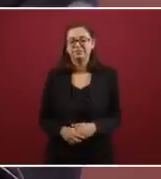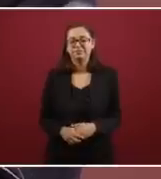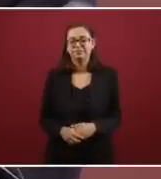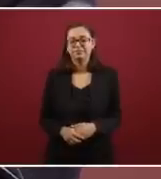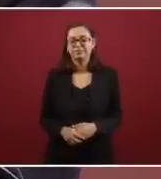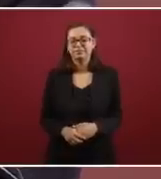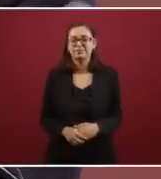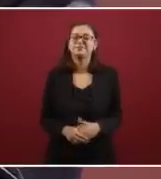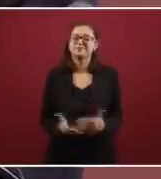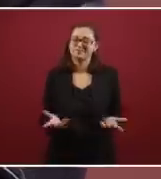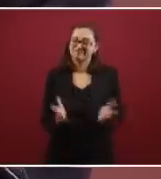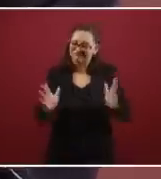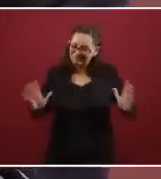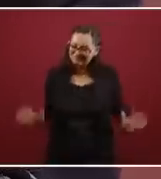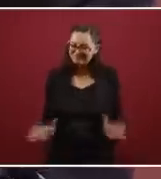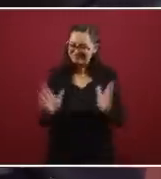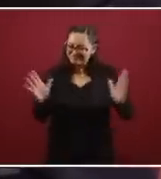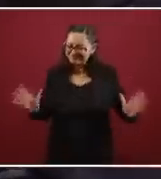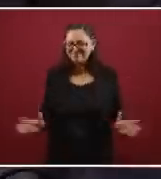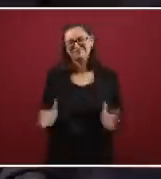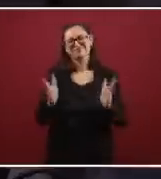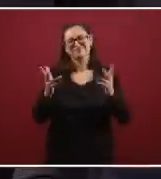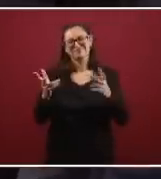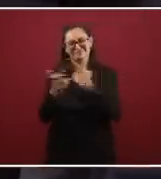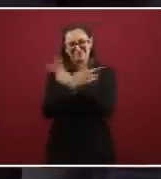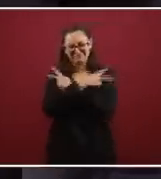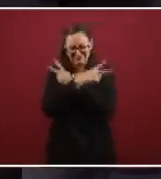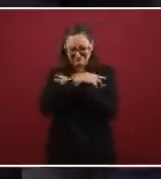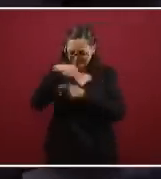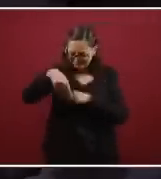sí hay que animarse, Veracruz,